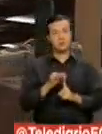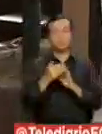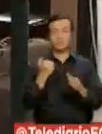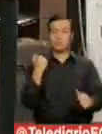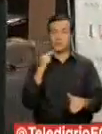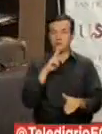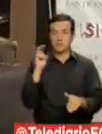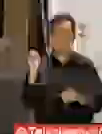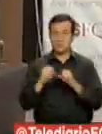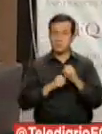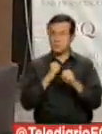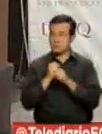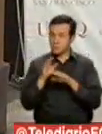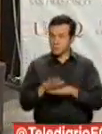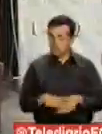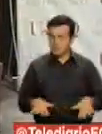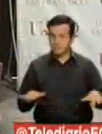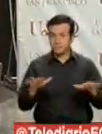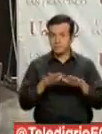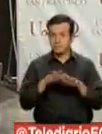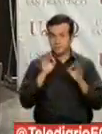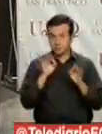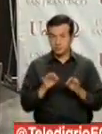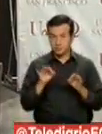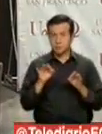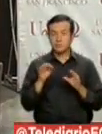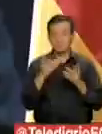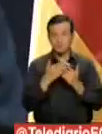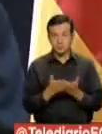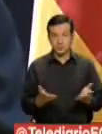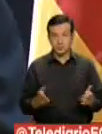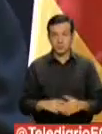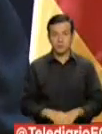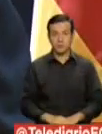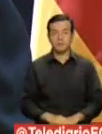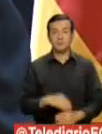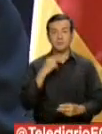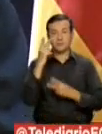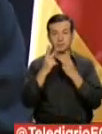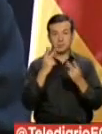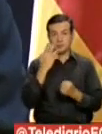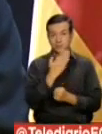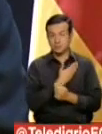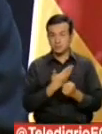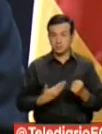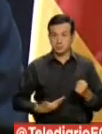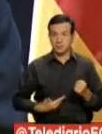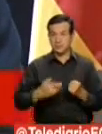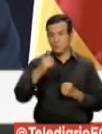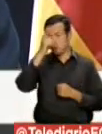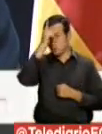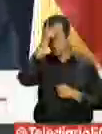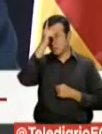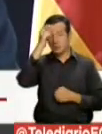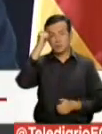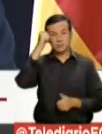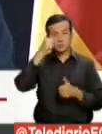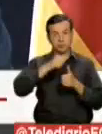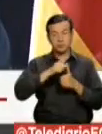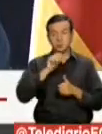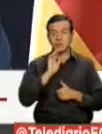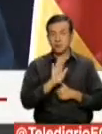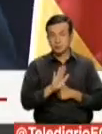de 2 siglos en los territorios de la entonces Real Audiencia de Quito. La visita del señor presidente de Alemania y el recuerdo de la